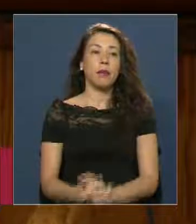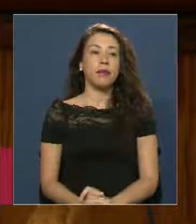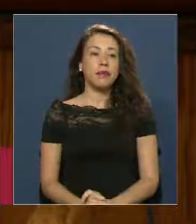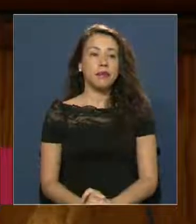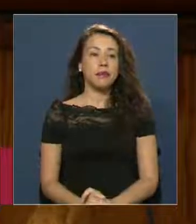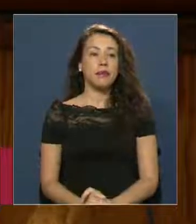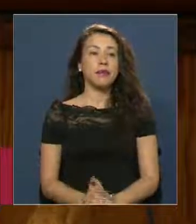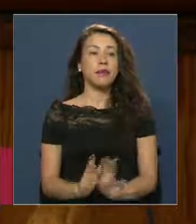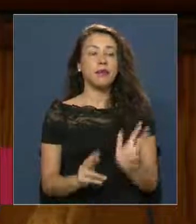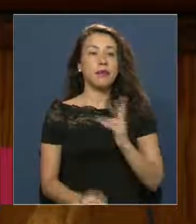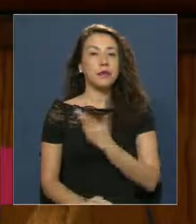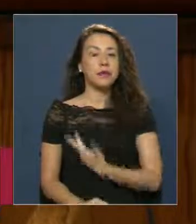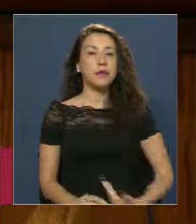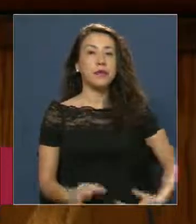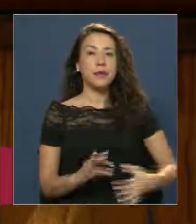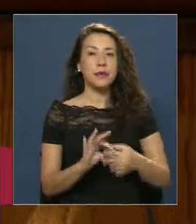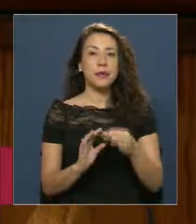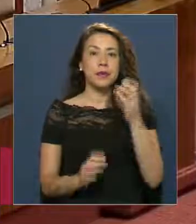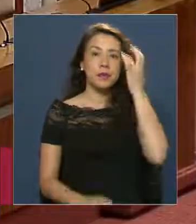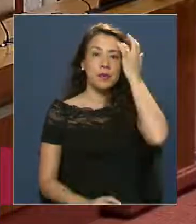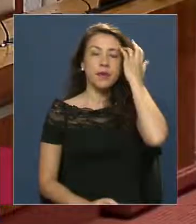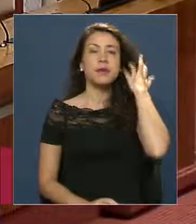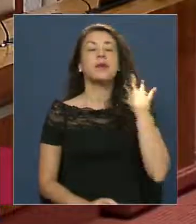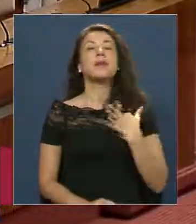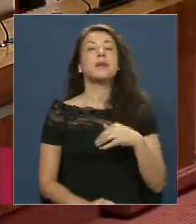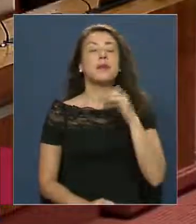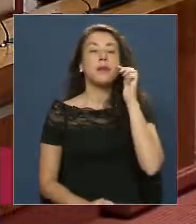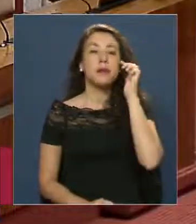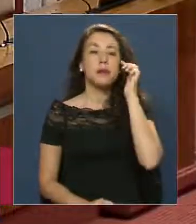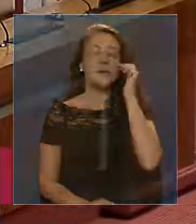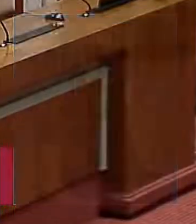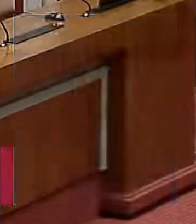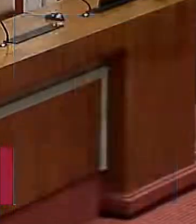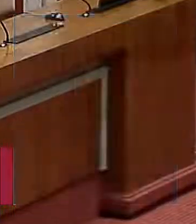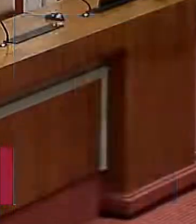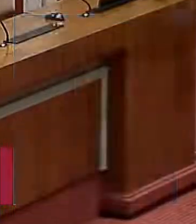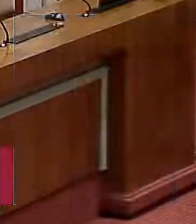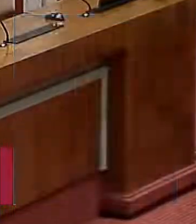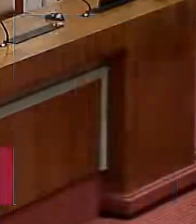señor presidente, muchas gracias. Muchas gracias.